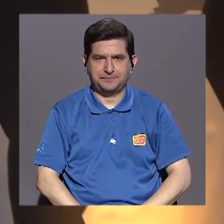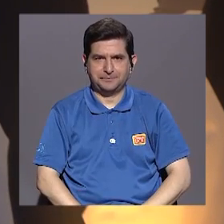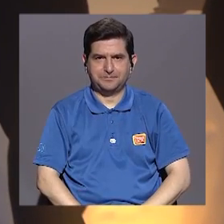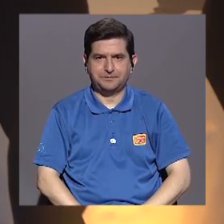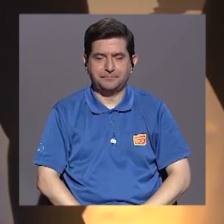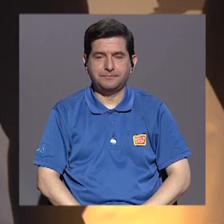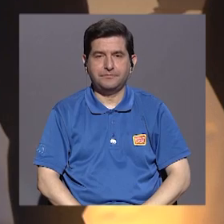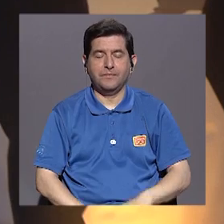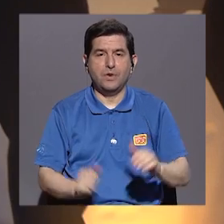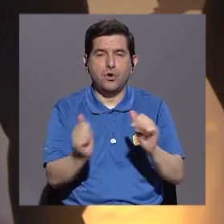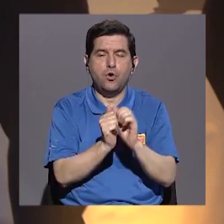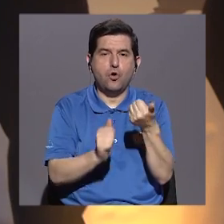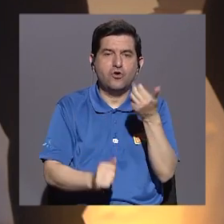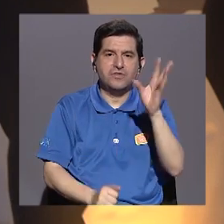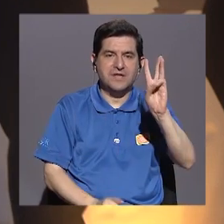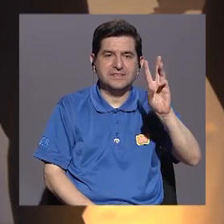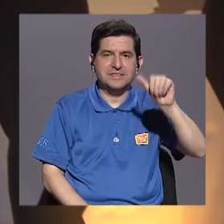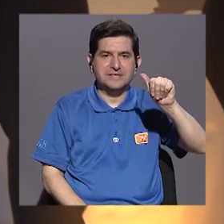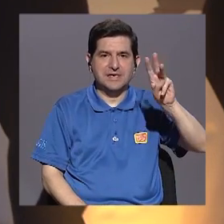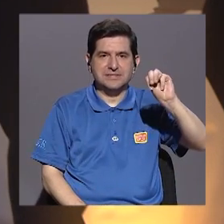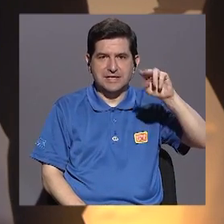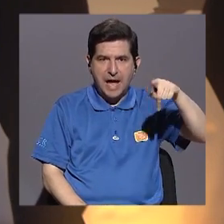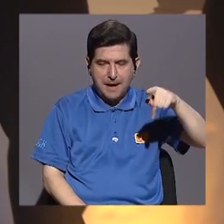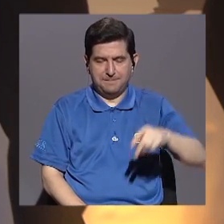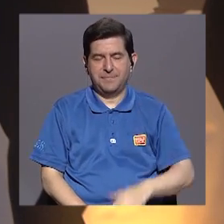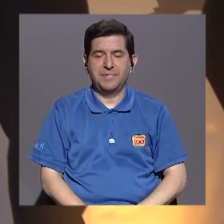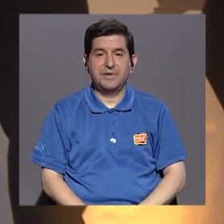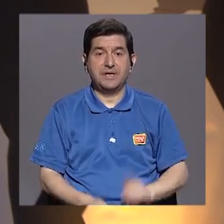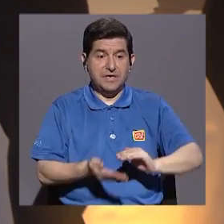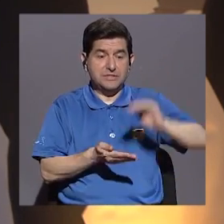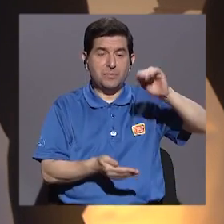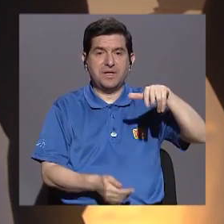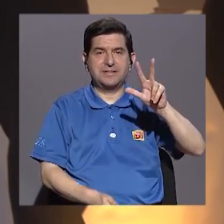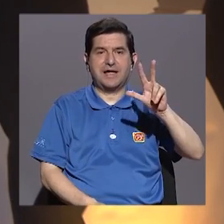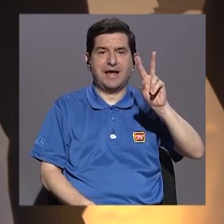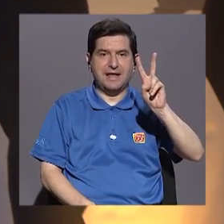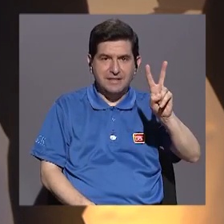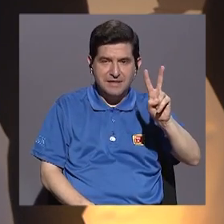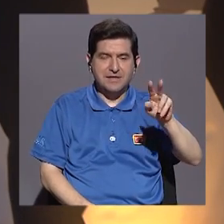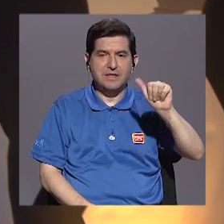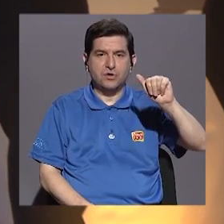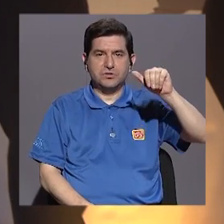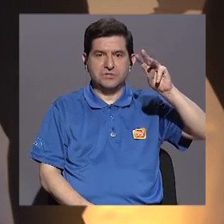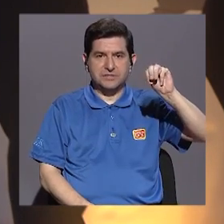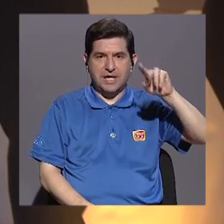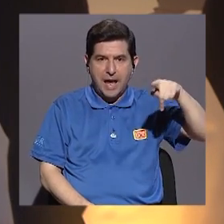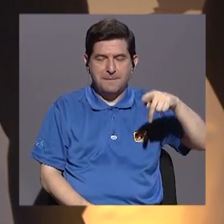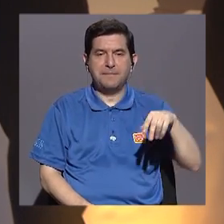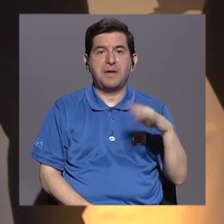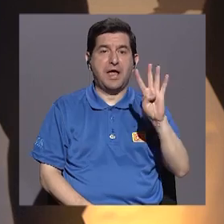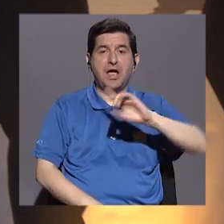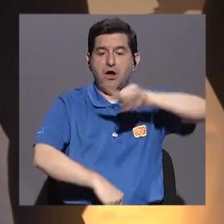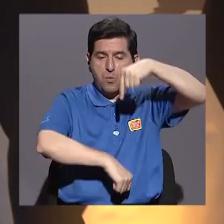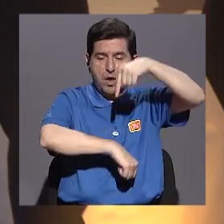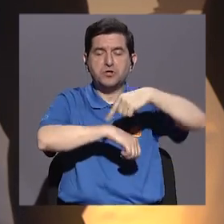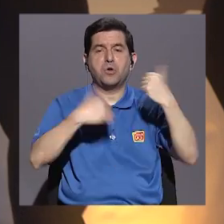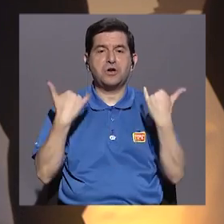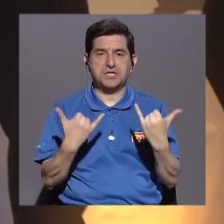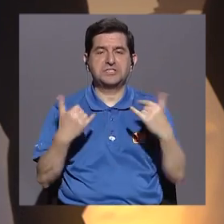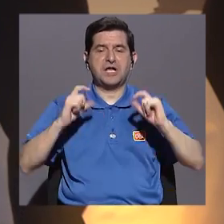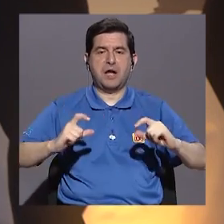con 16 amperios de corriente y si el aumentar la corriente a 32 amperios puede cargar en tan sólo cuatro horas